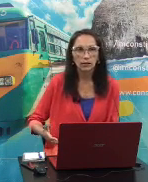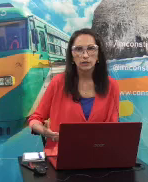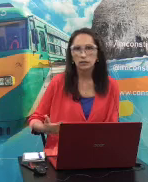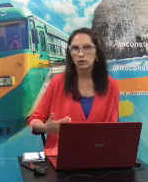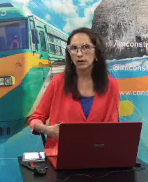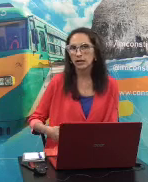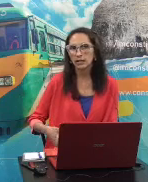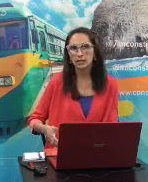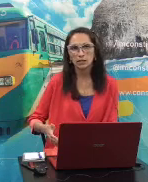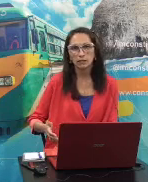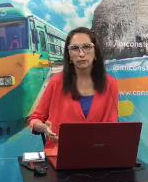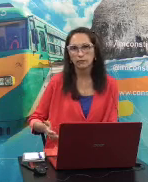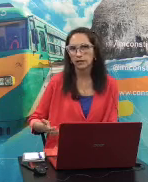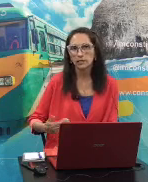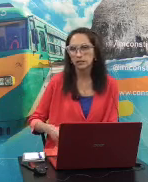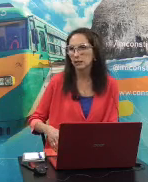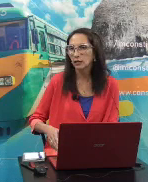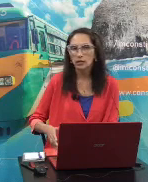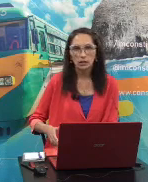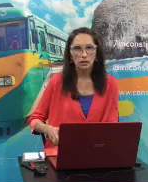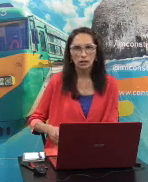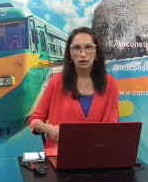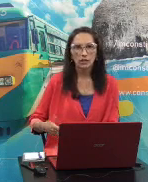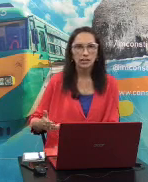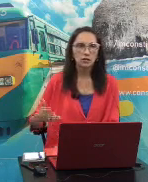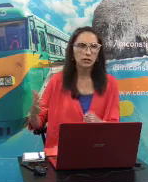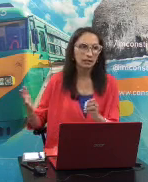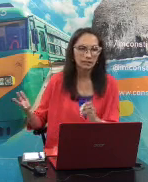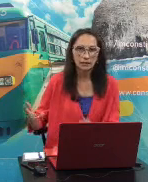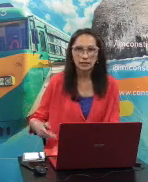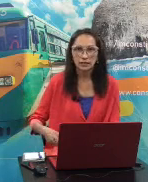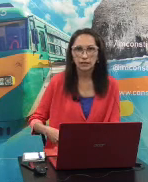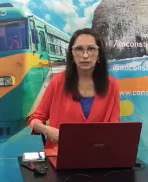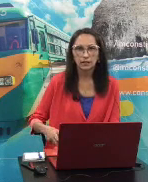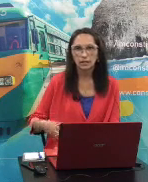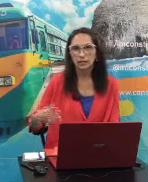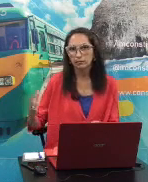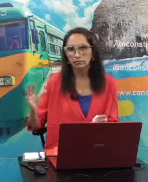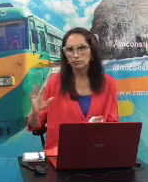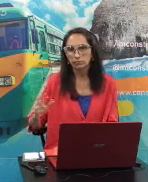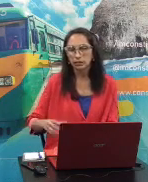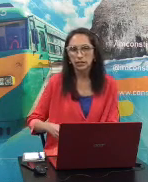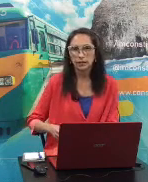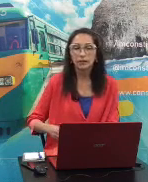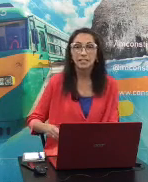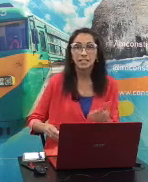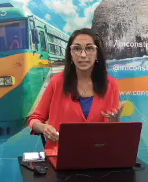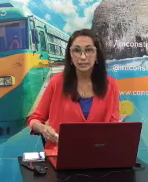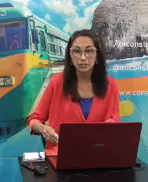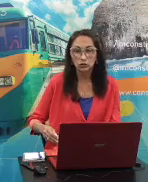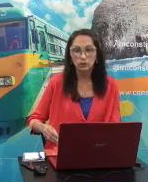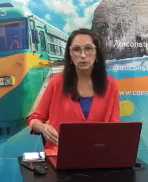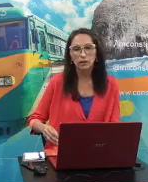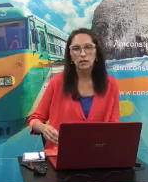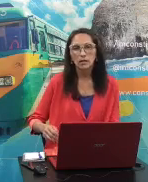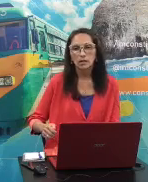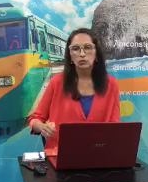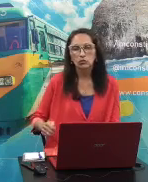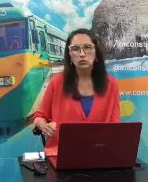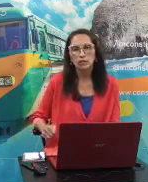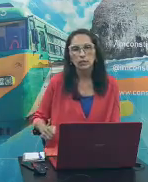cuerpo de Sinovac, Pfizer, ahora ya llegó AstraZeneca, va a llegar CanSino